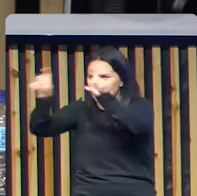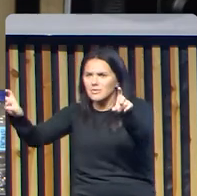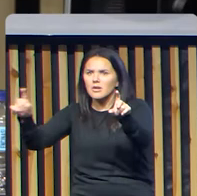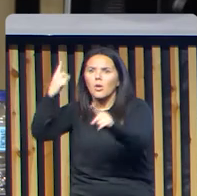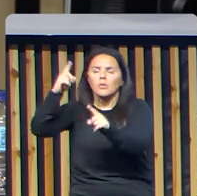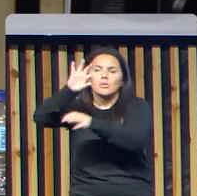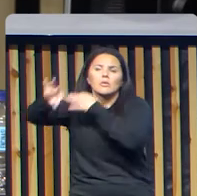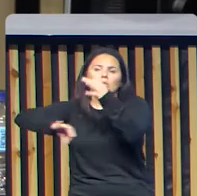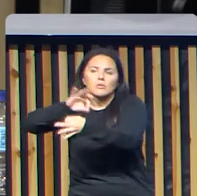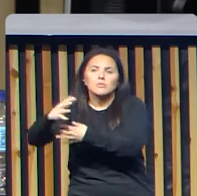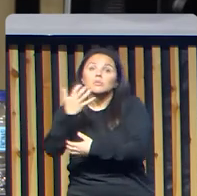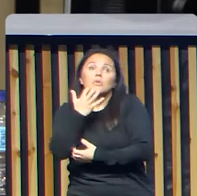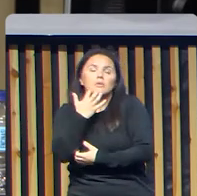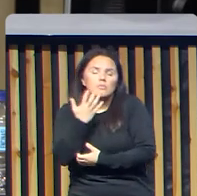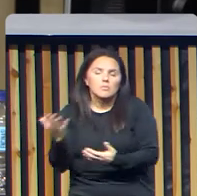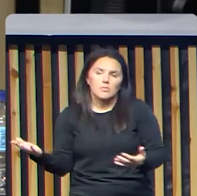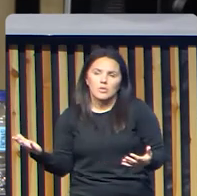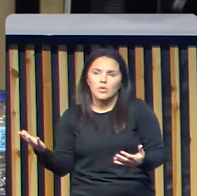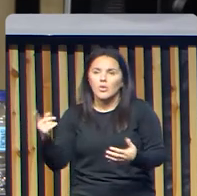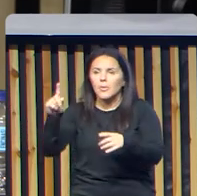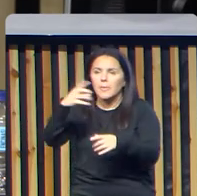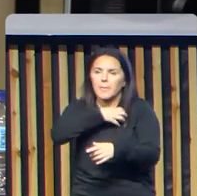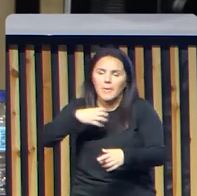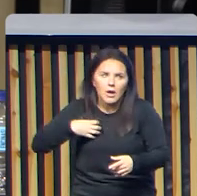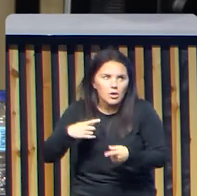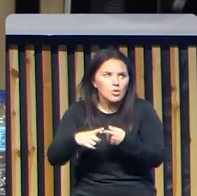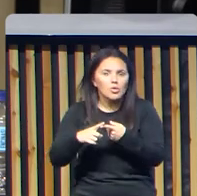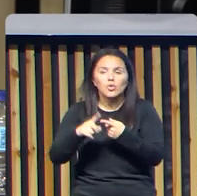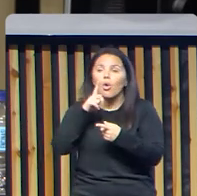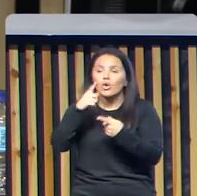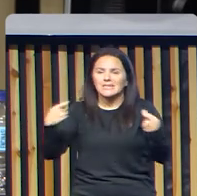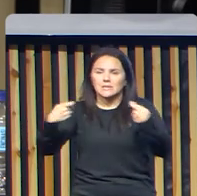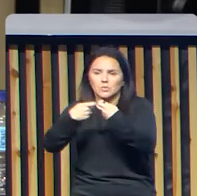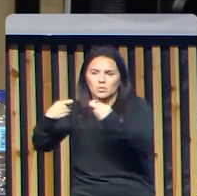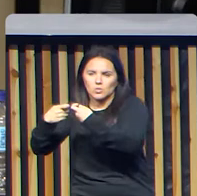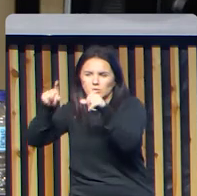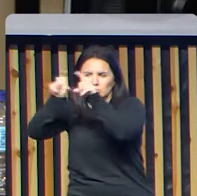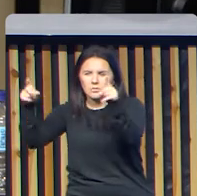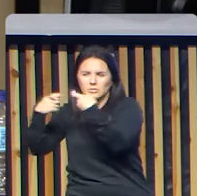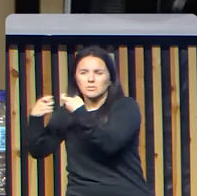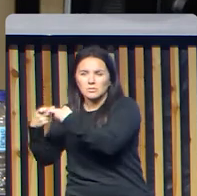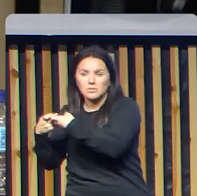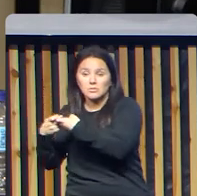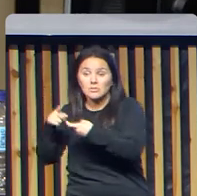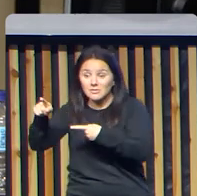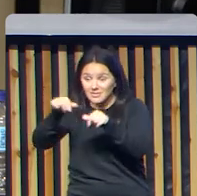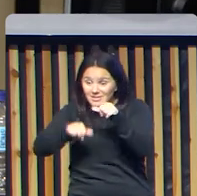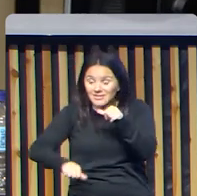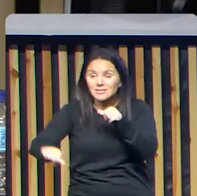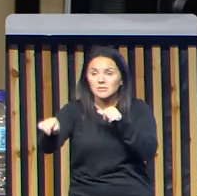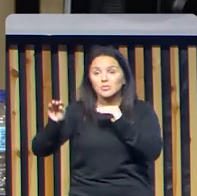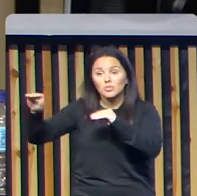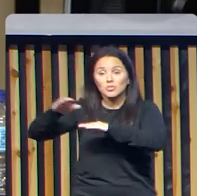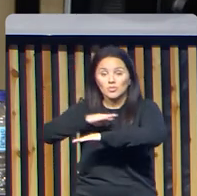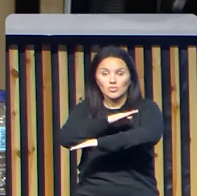organizaciones por ejemplo entre ellas financieras o de aseguradoras desde entonces esos gobiernos